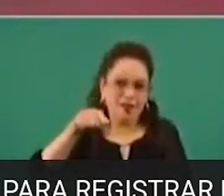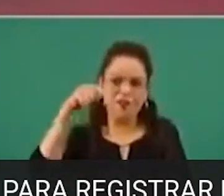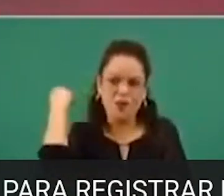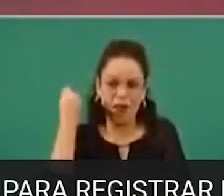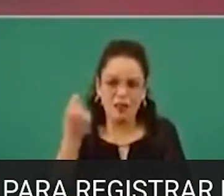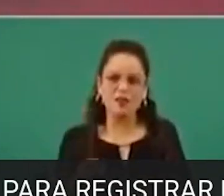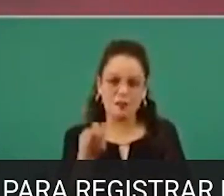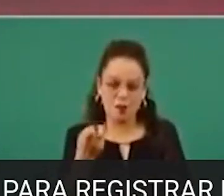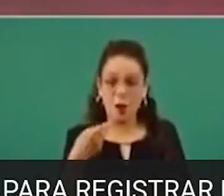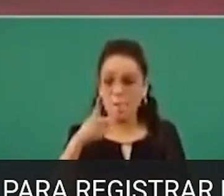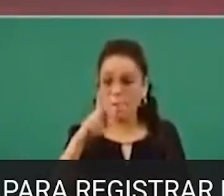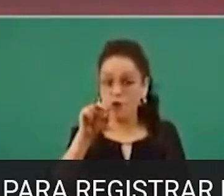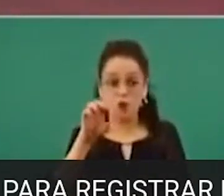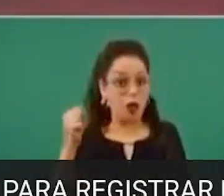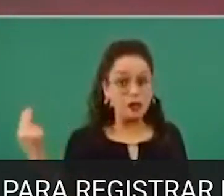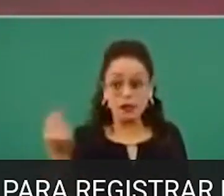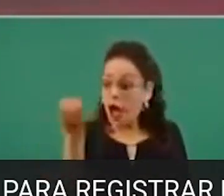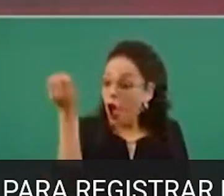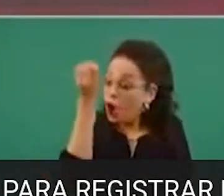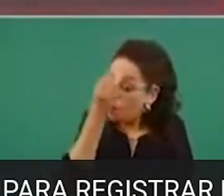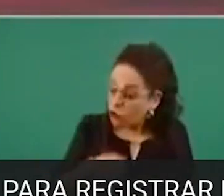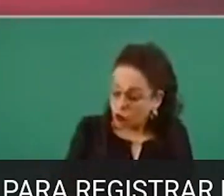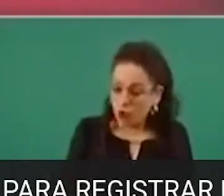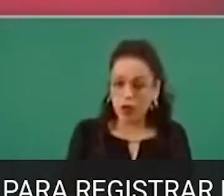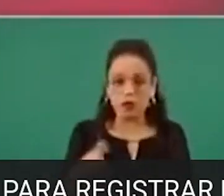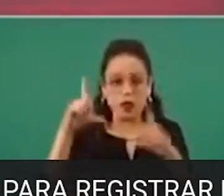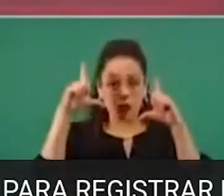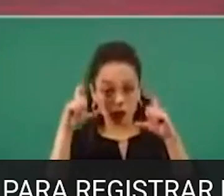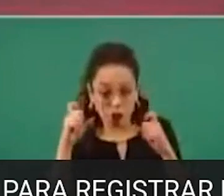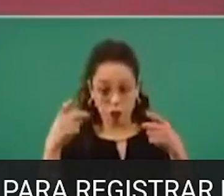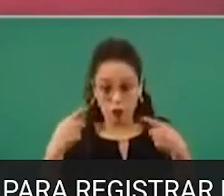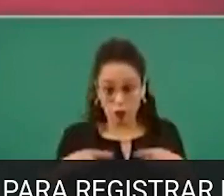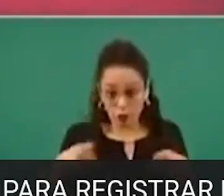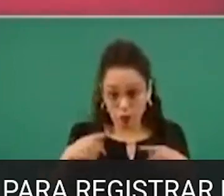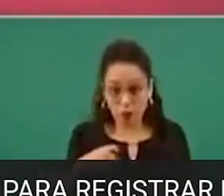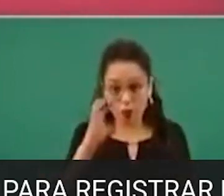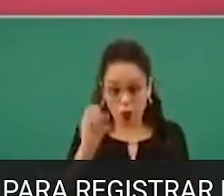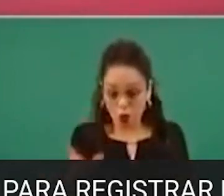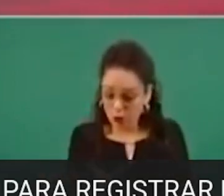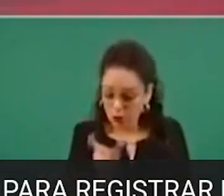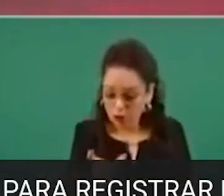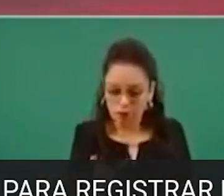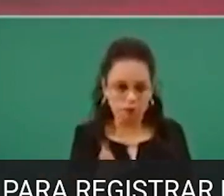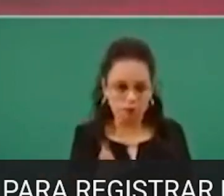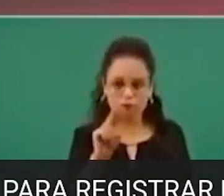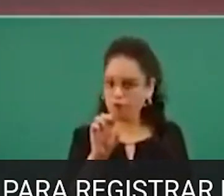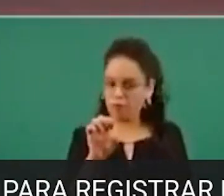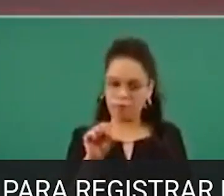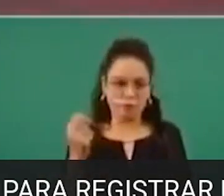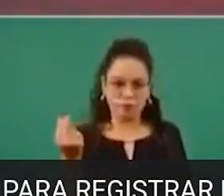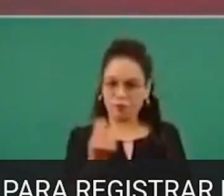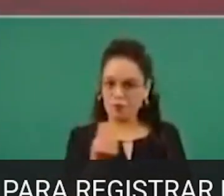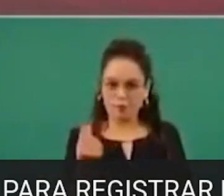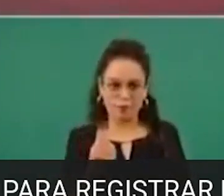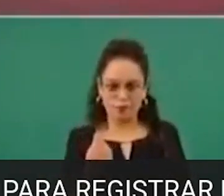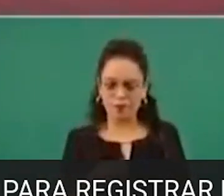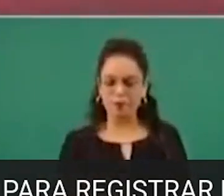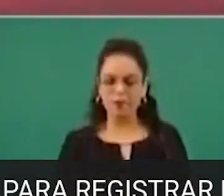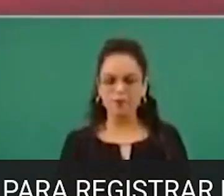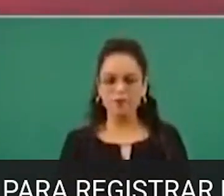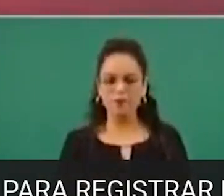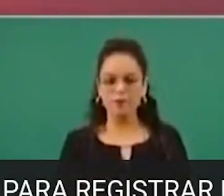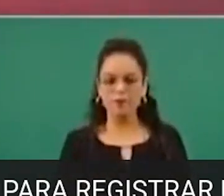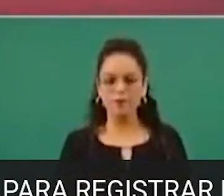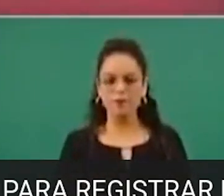es indispensable que se le tome foto a la persona o que se le tome foto a la credencial para votar.